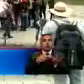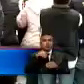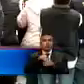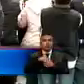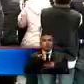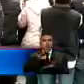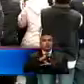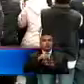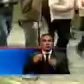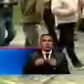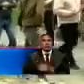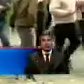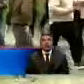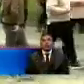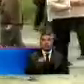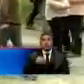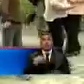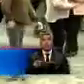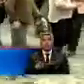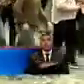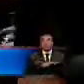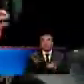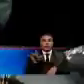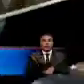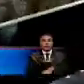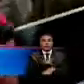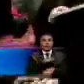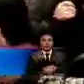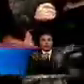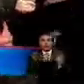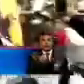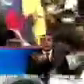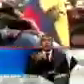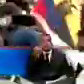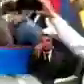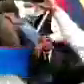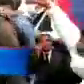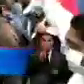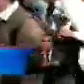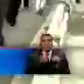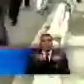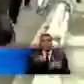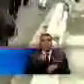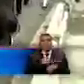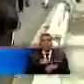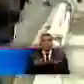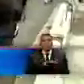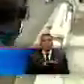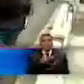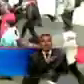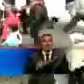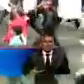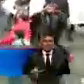al centro de Quito. Ellos se reunieron muy temprano, me refiero a las organizaciones indígenas que participan justamente a esta hora en la reunión con el